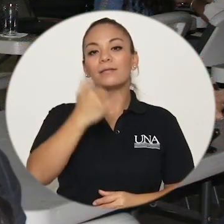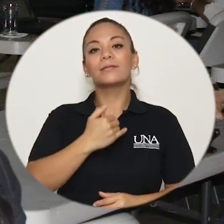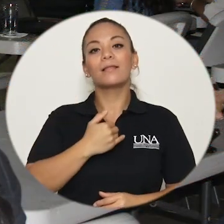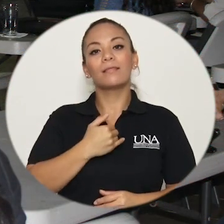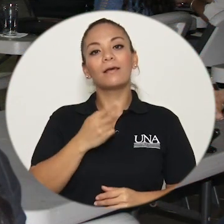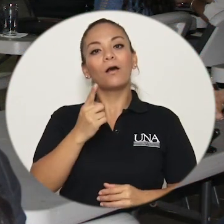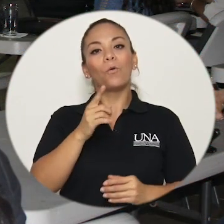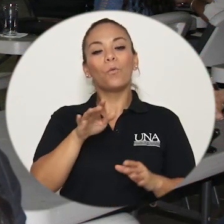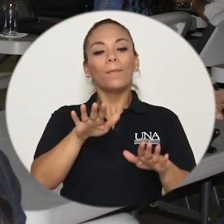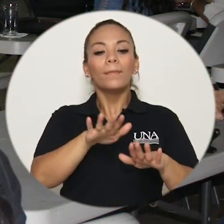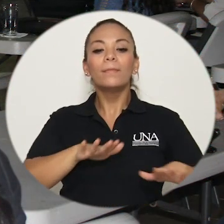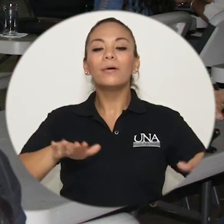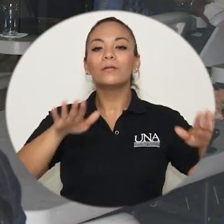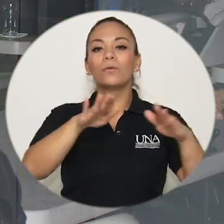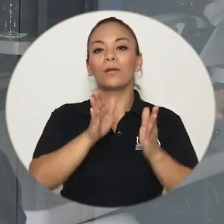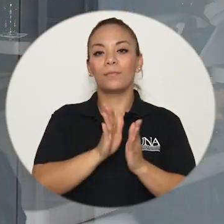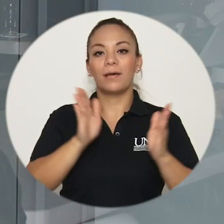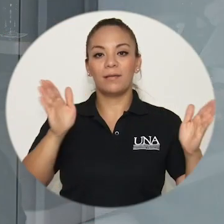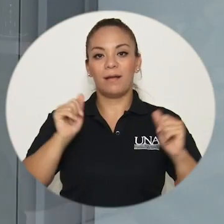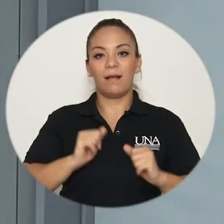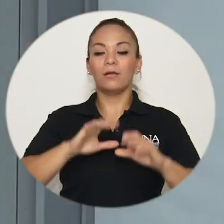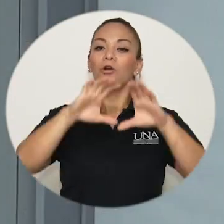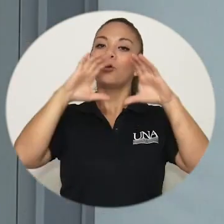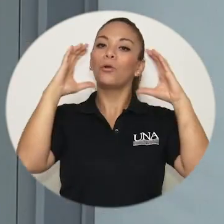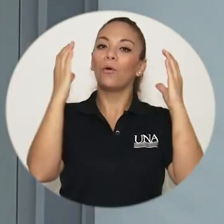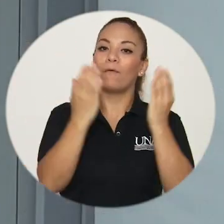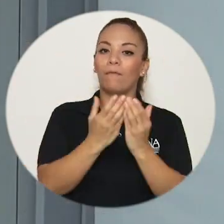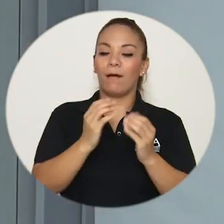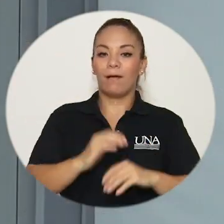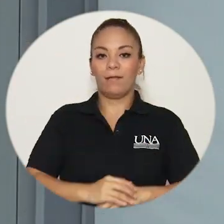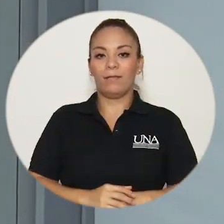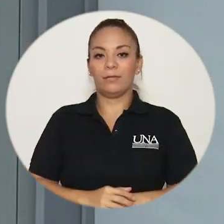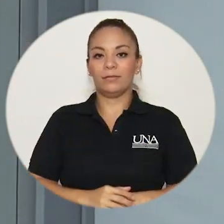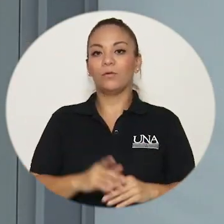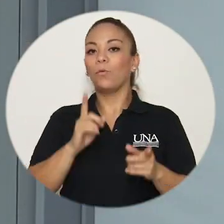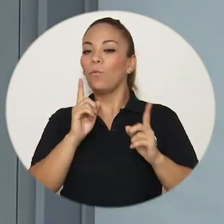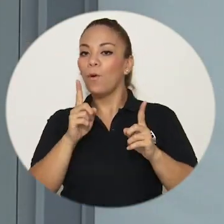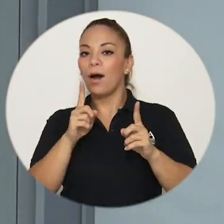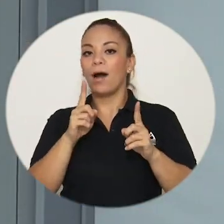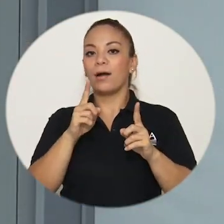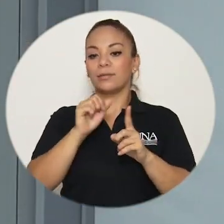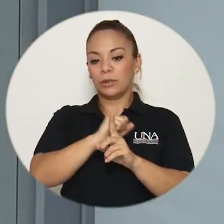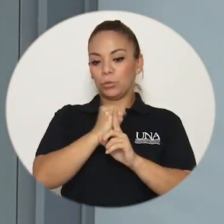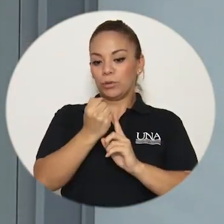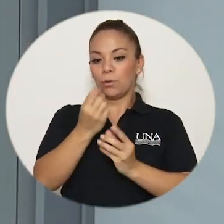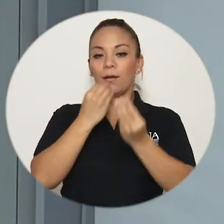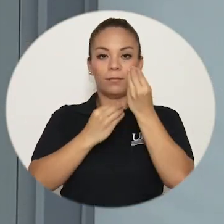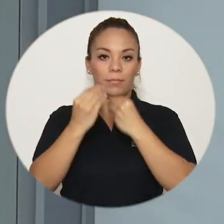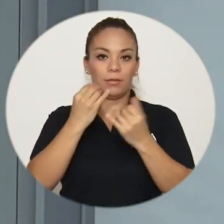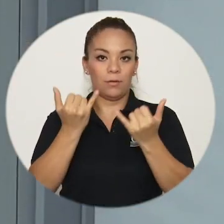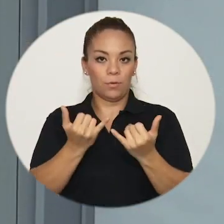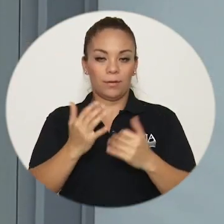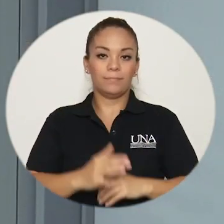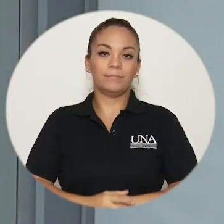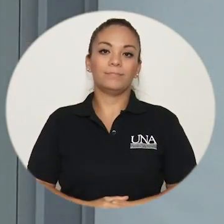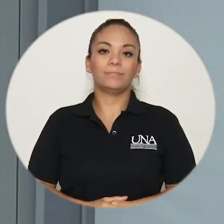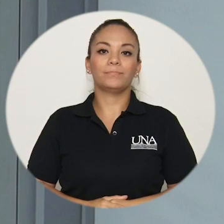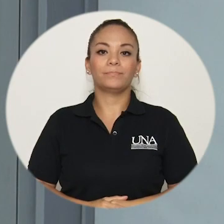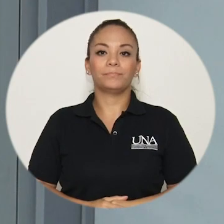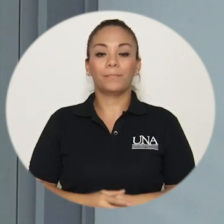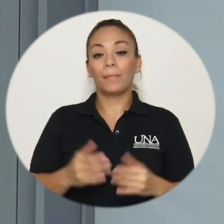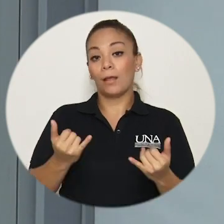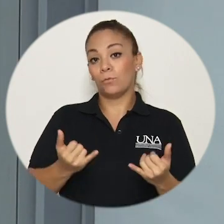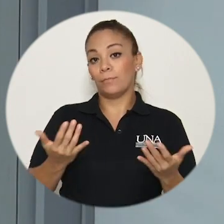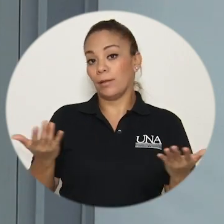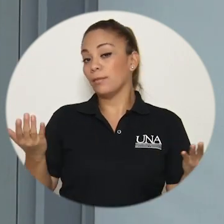tengan un panorama general, global, de cuál precisamente es la situación de los alimentos